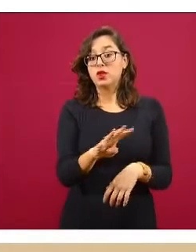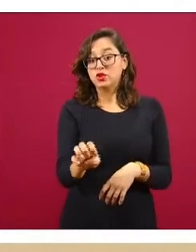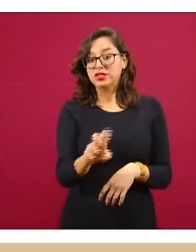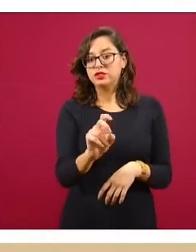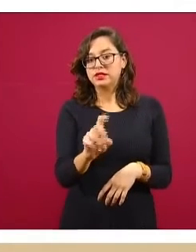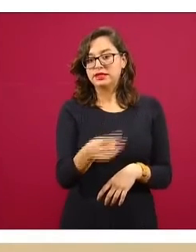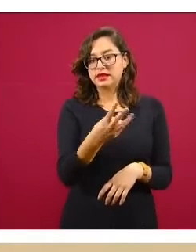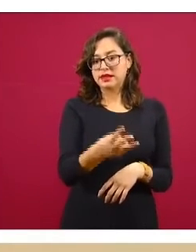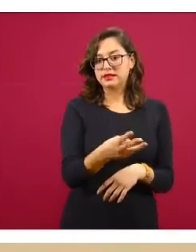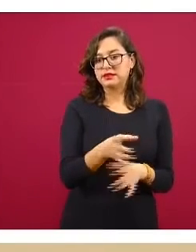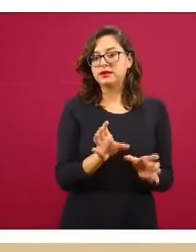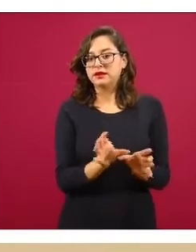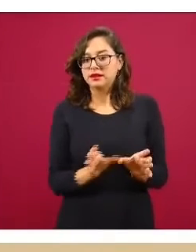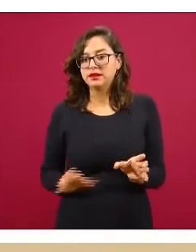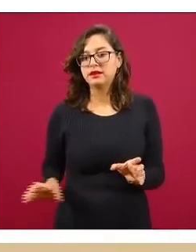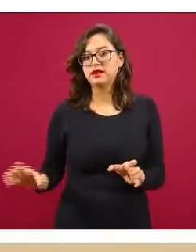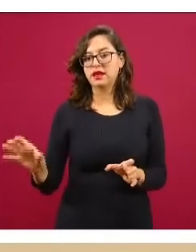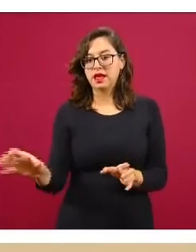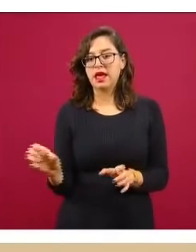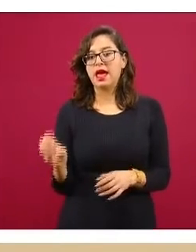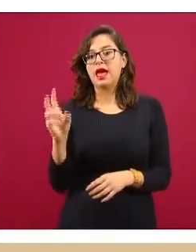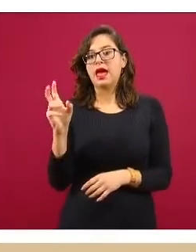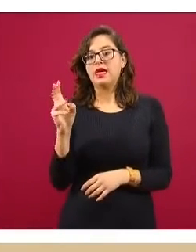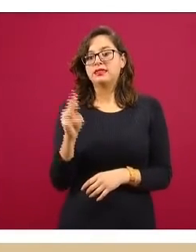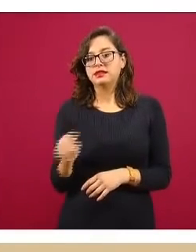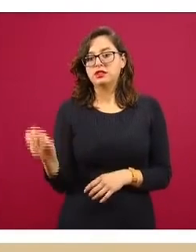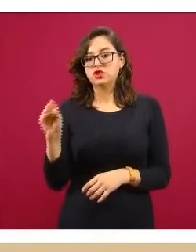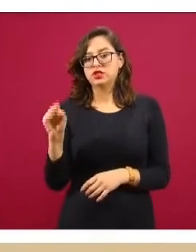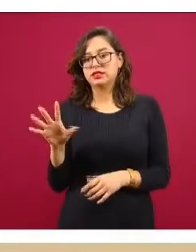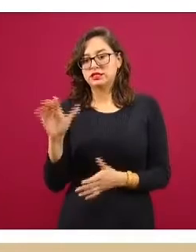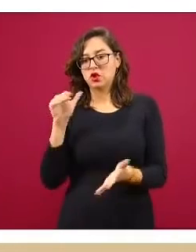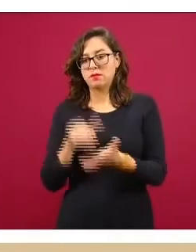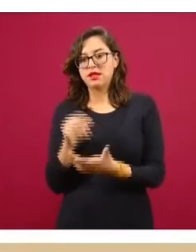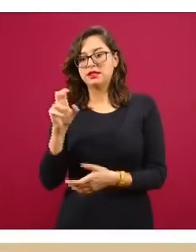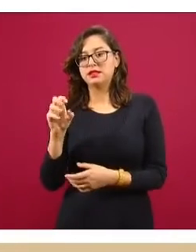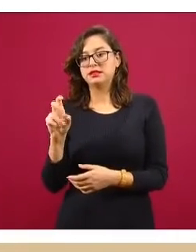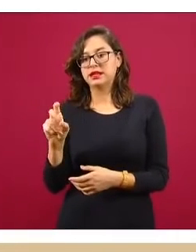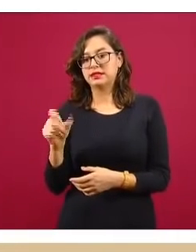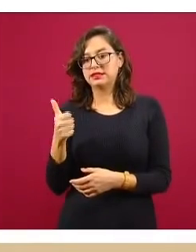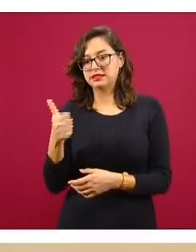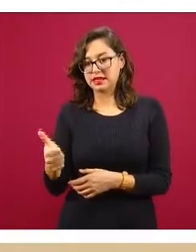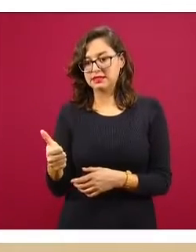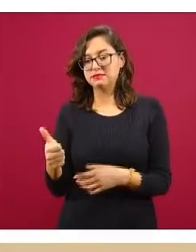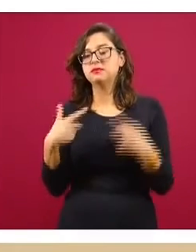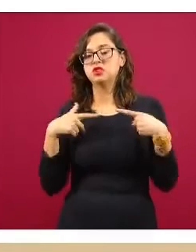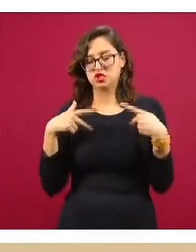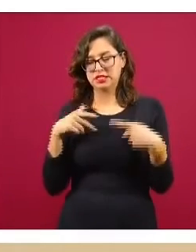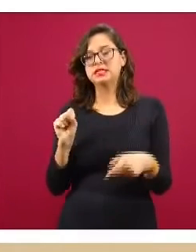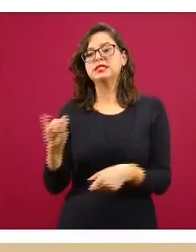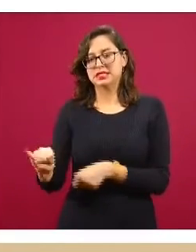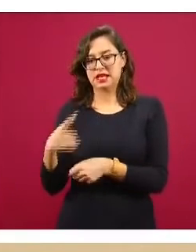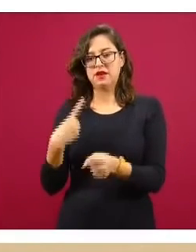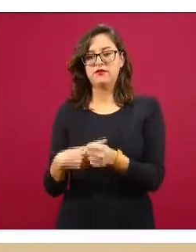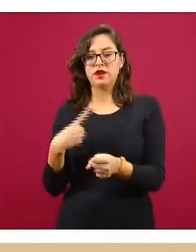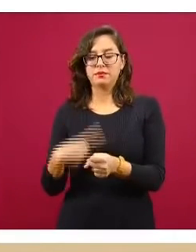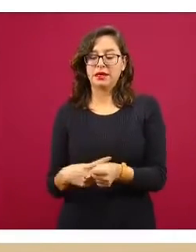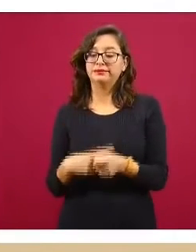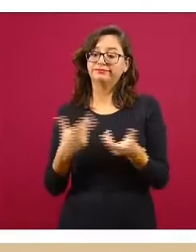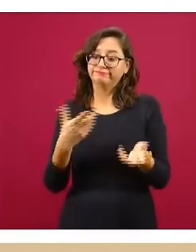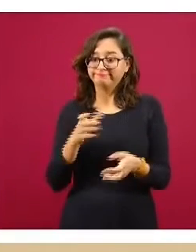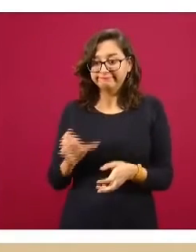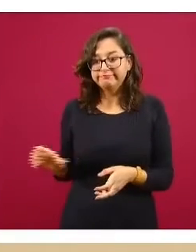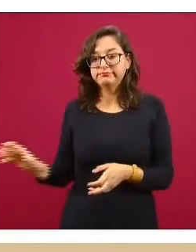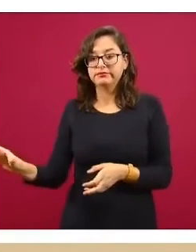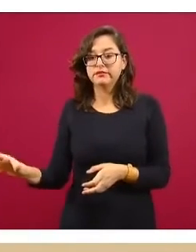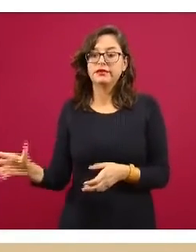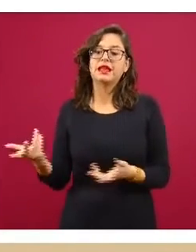un total de 385.036 casos confirmados acumulados hasta la fecha de hoy. Y lamentablemente